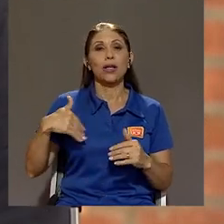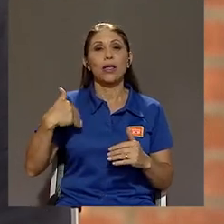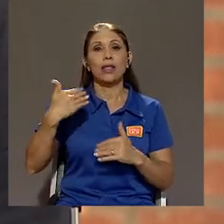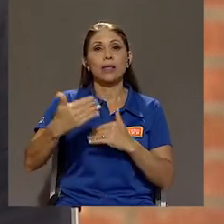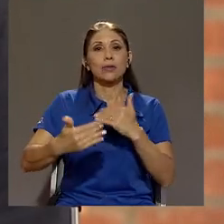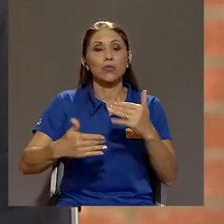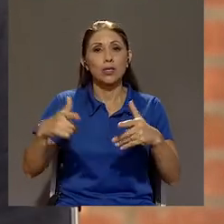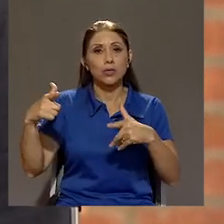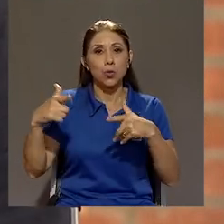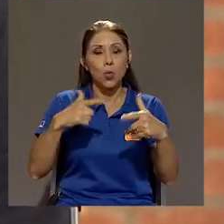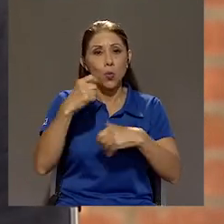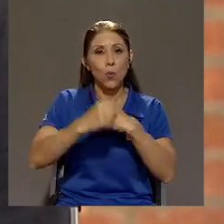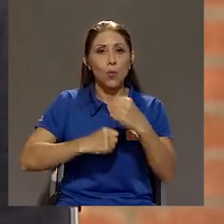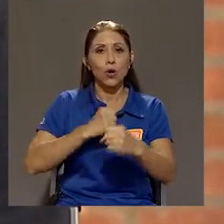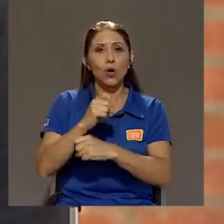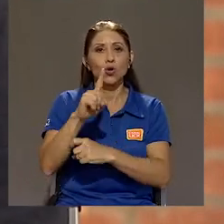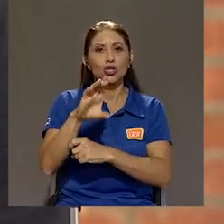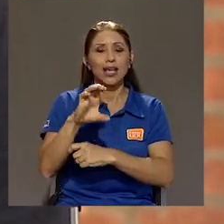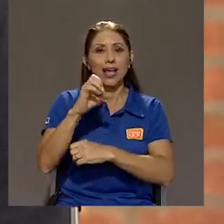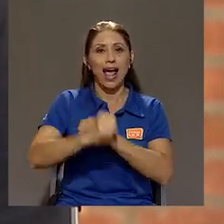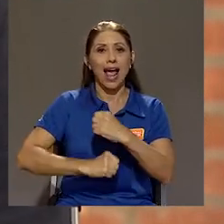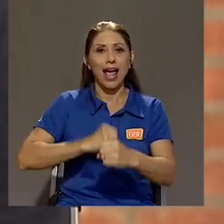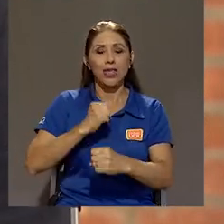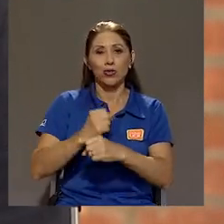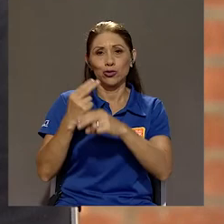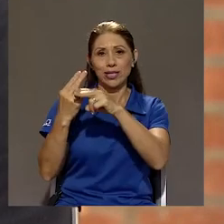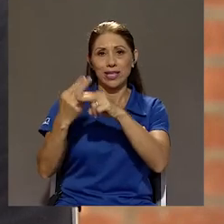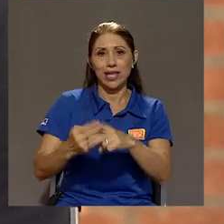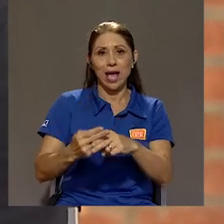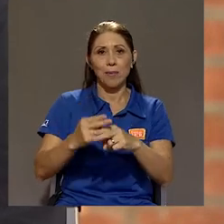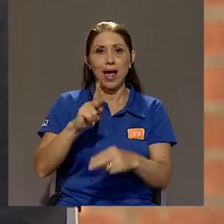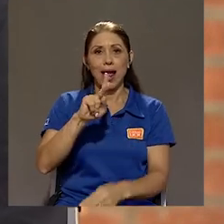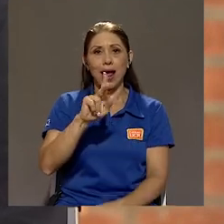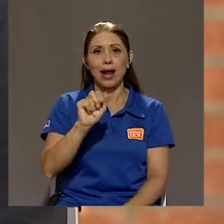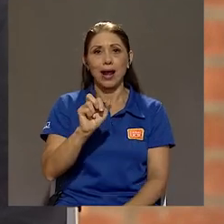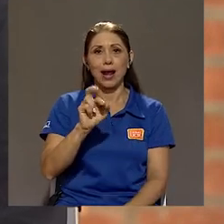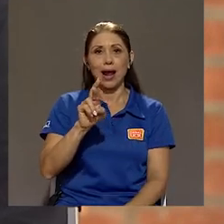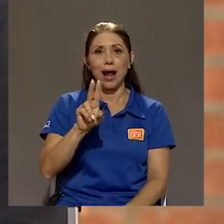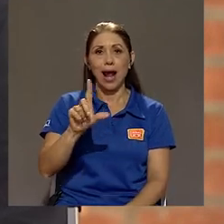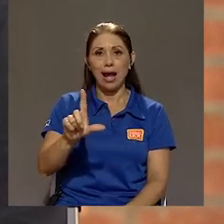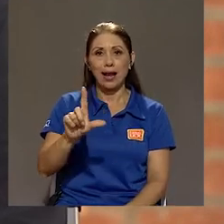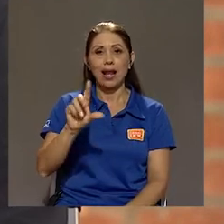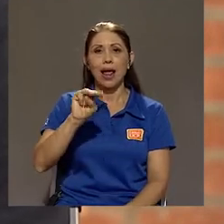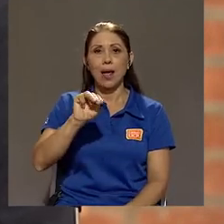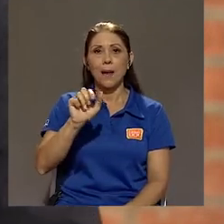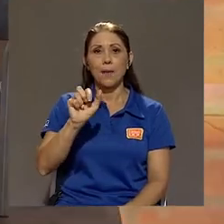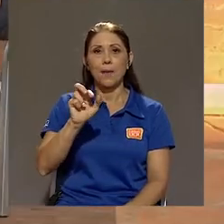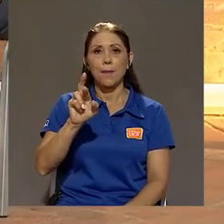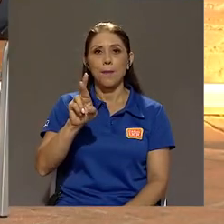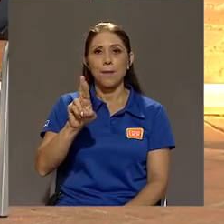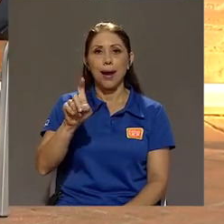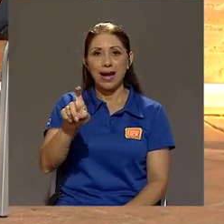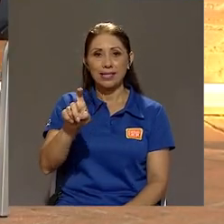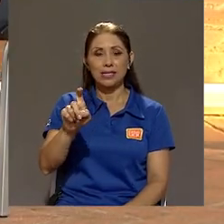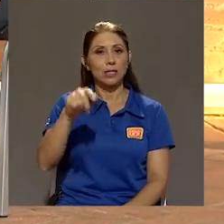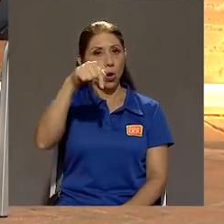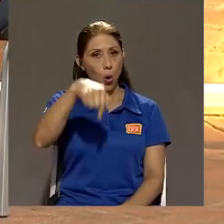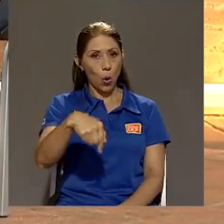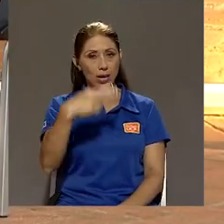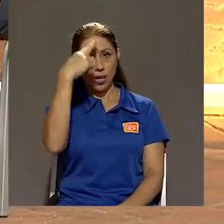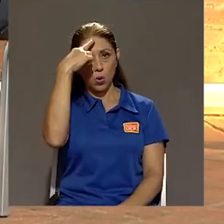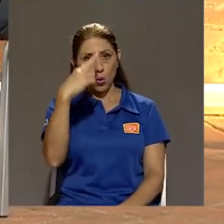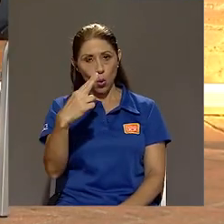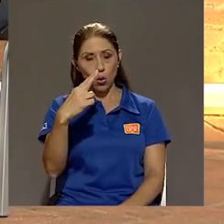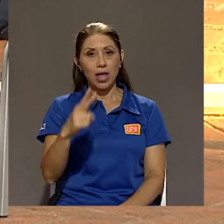repito, cumplió 100 años y se llama Karl Marx. Y hoy tengo el privilegio de que